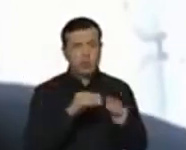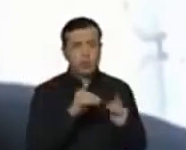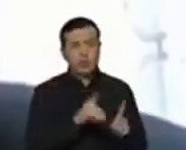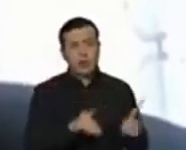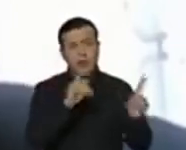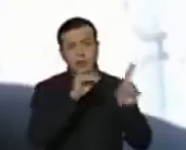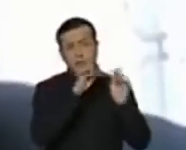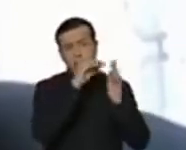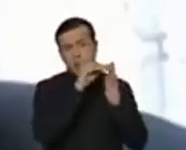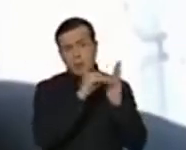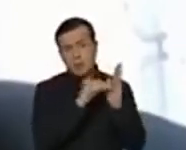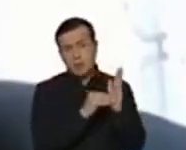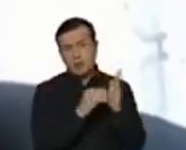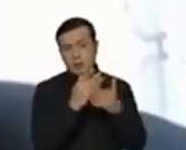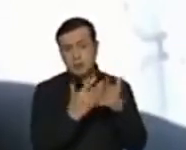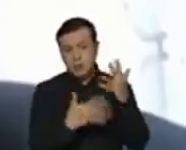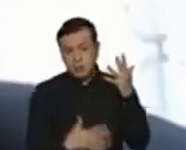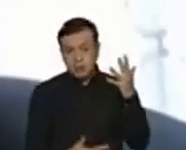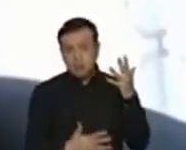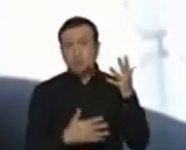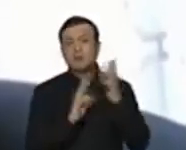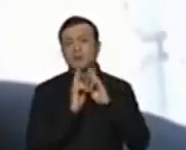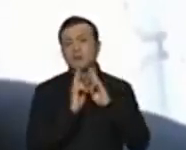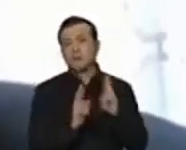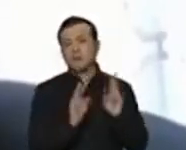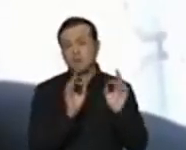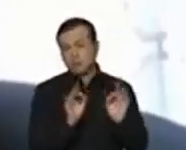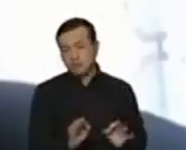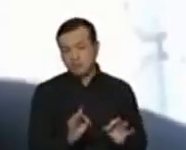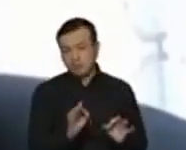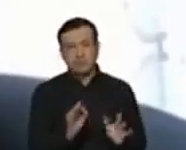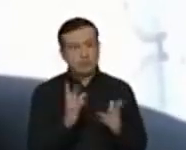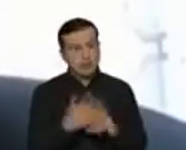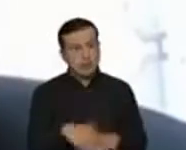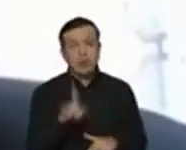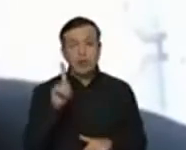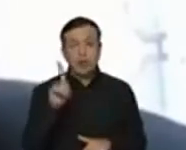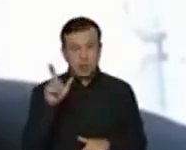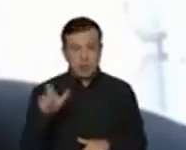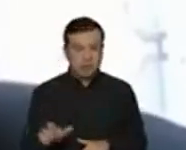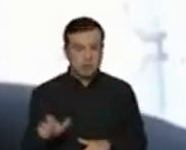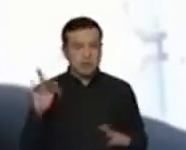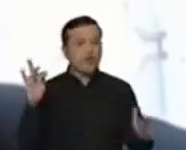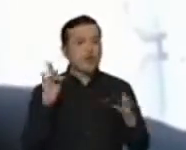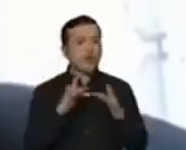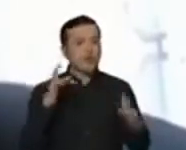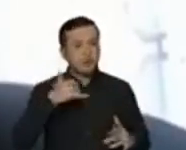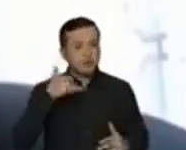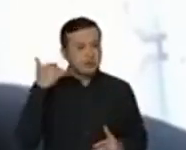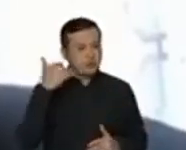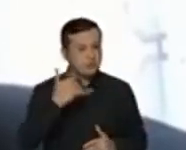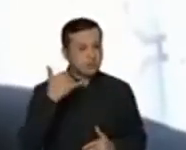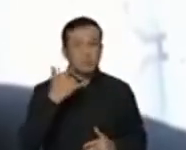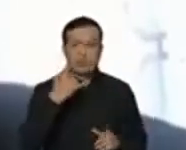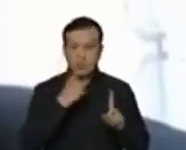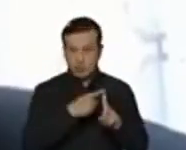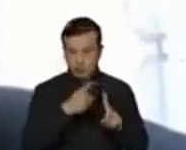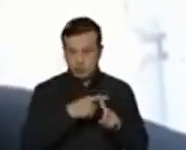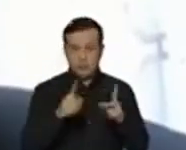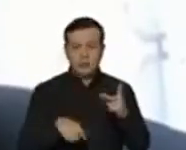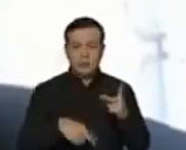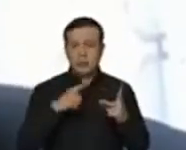datos y automáticamente van a tener la respuesta de un ejecutivo que se va a poner en contacto. Esa es una vía. La otra